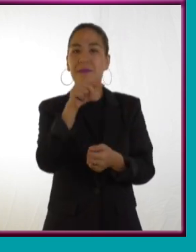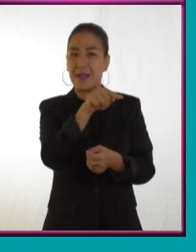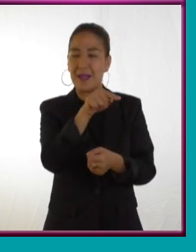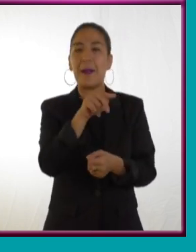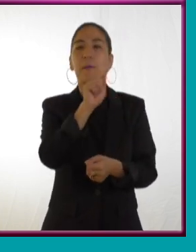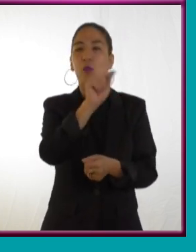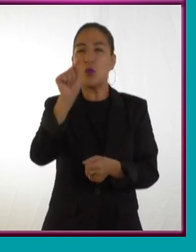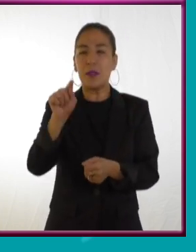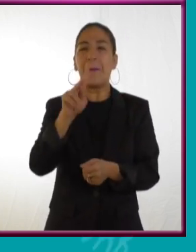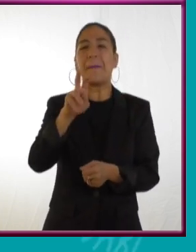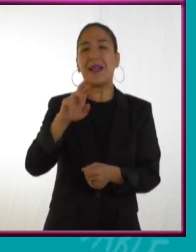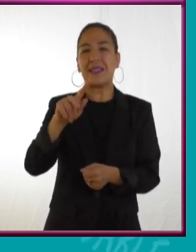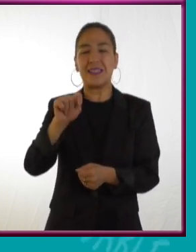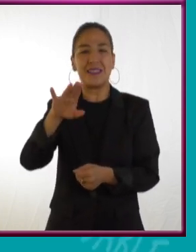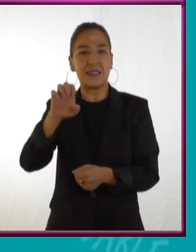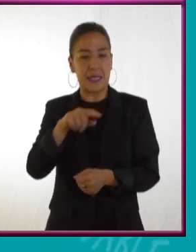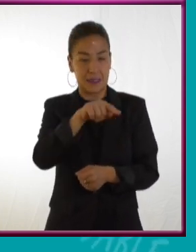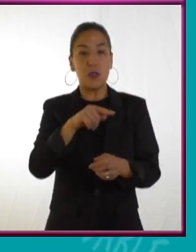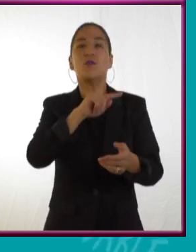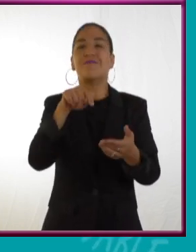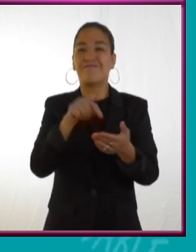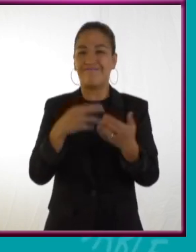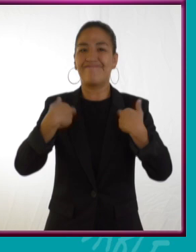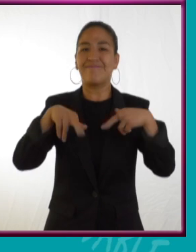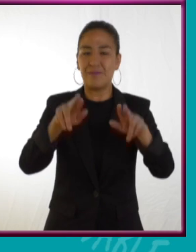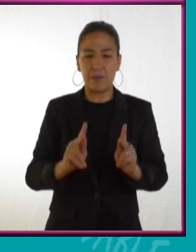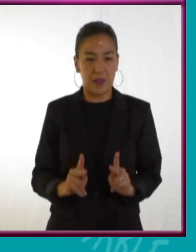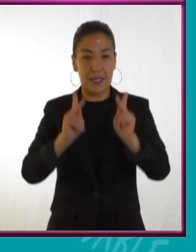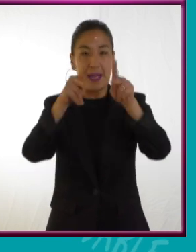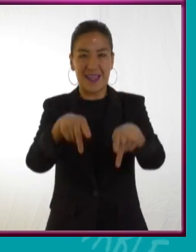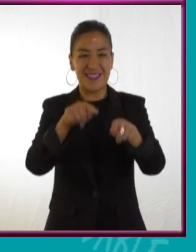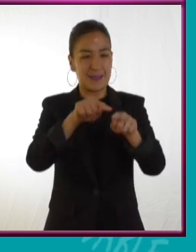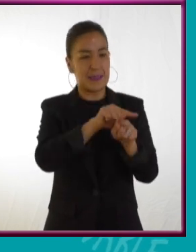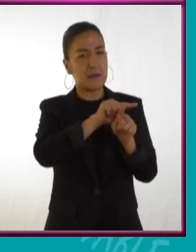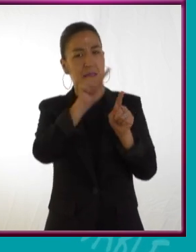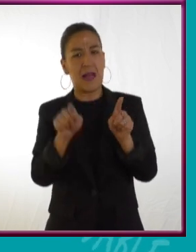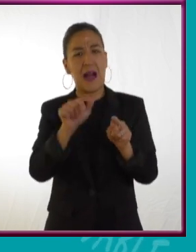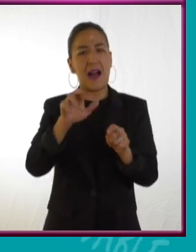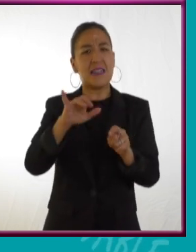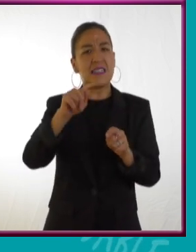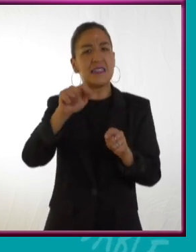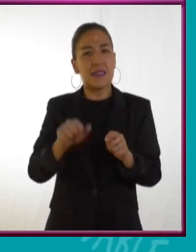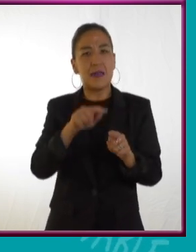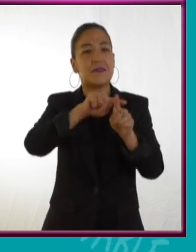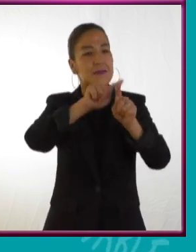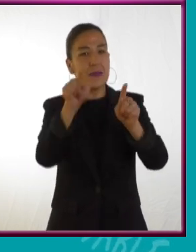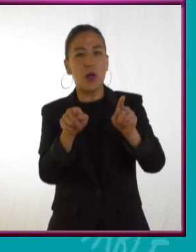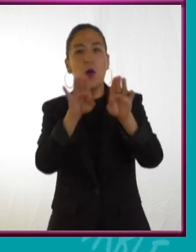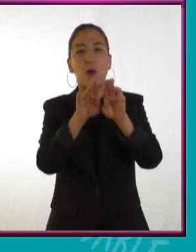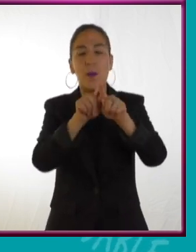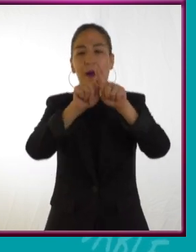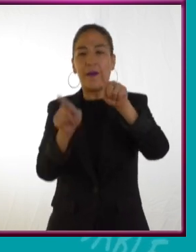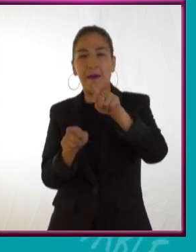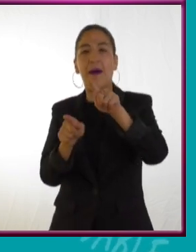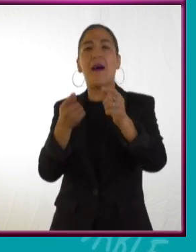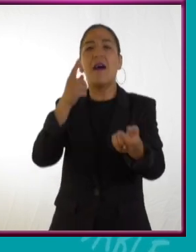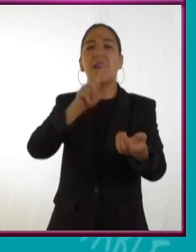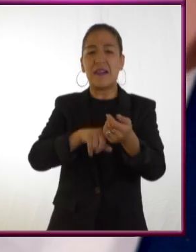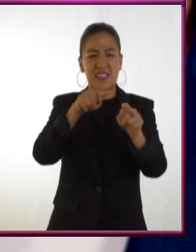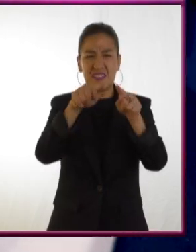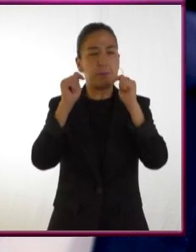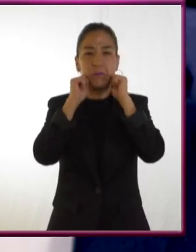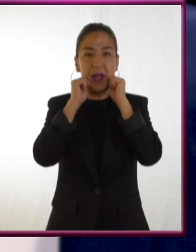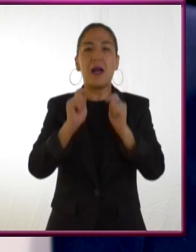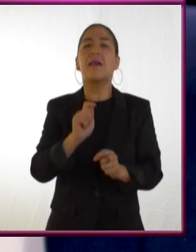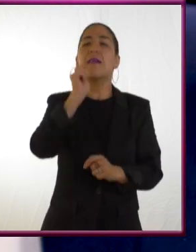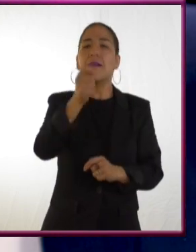vértices y representan los 4 territorios de Königsberg. Y los puentes son las aristas. Aquí no importa cómo sea la geometría de los arcos,